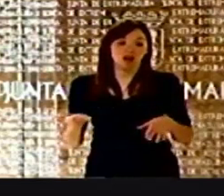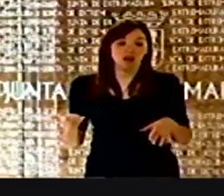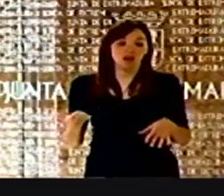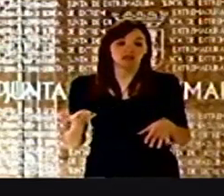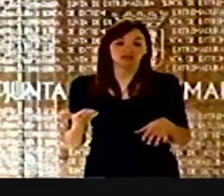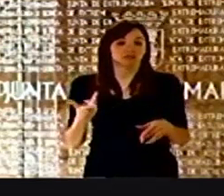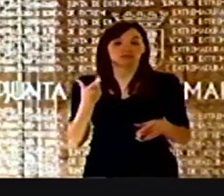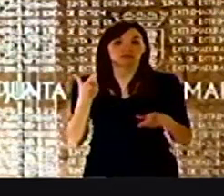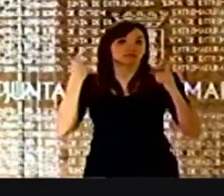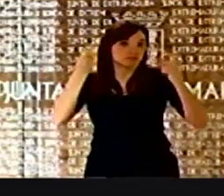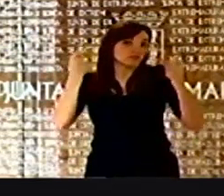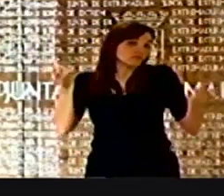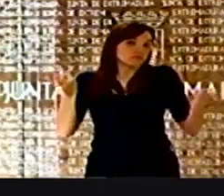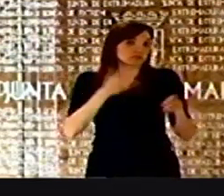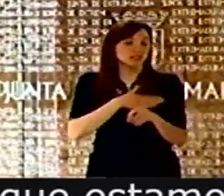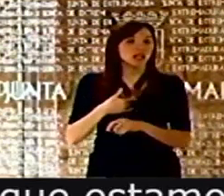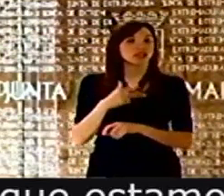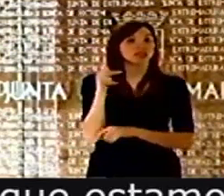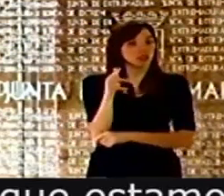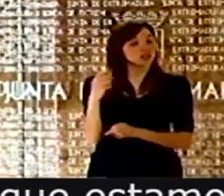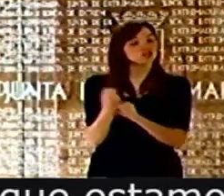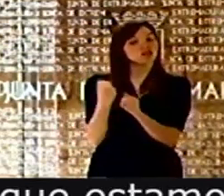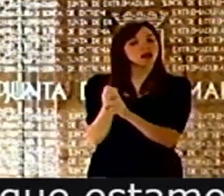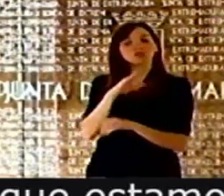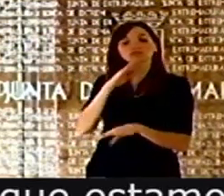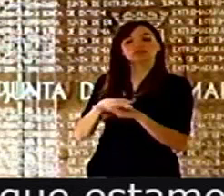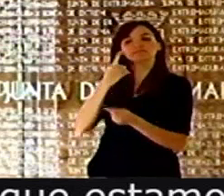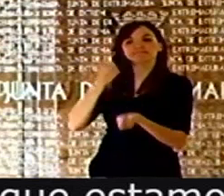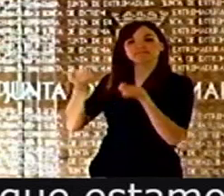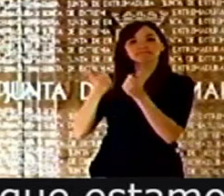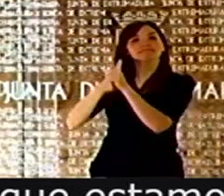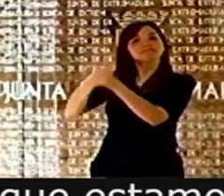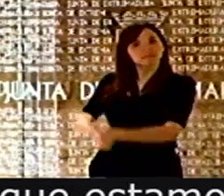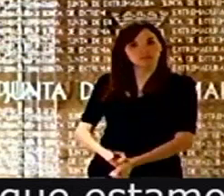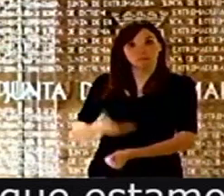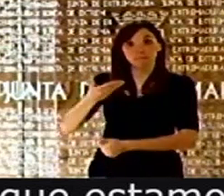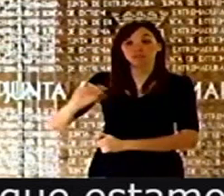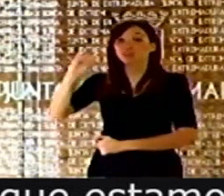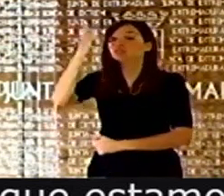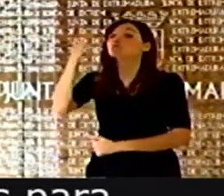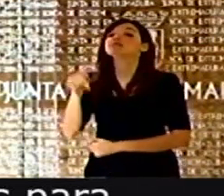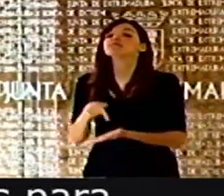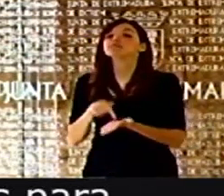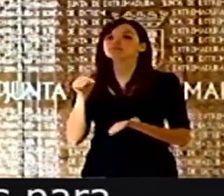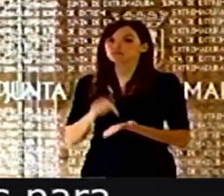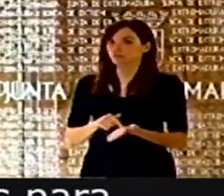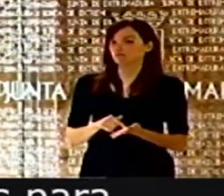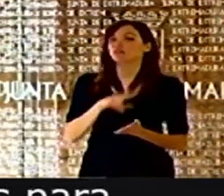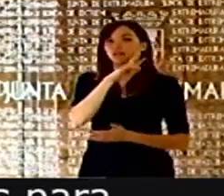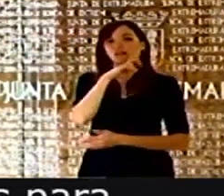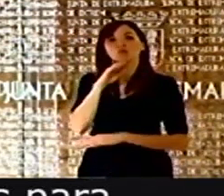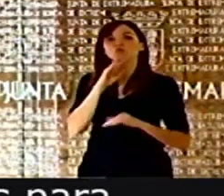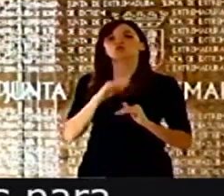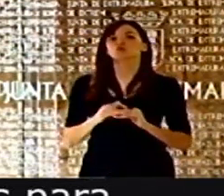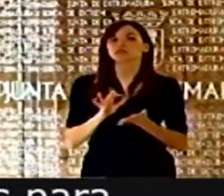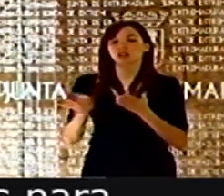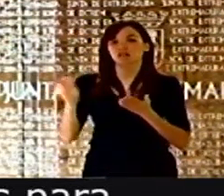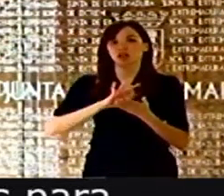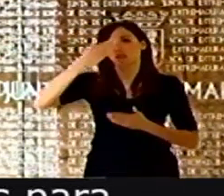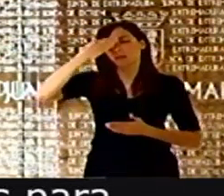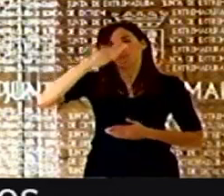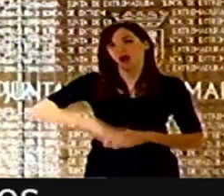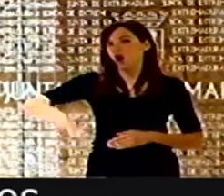garantizar que se cumplen los derechos de los trabajadores y, lo que es más importante, garantizar que se cumpla un servicio que es